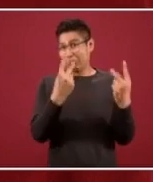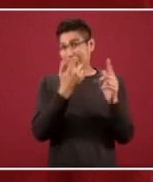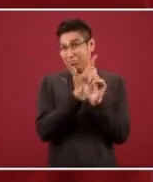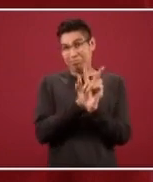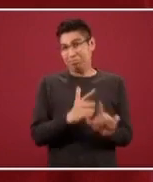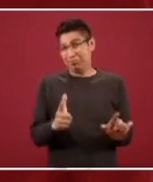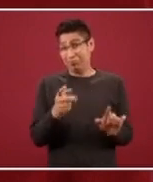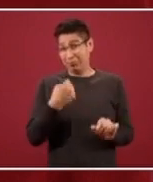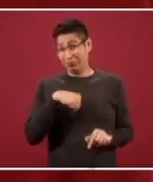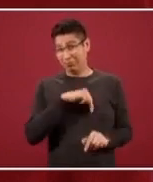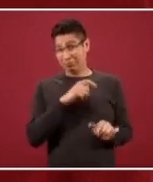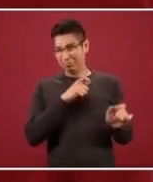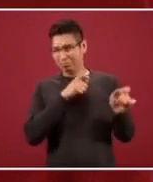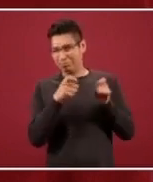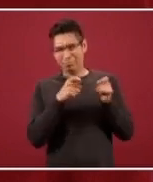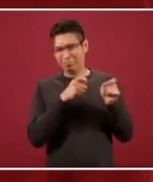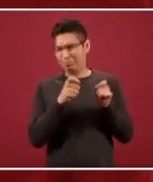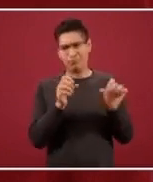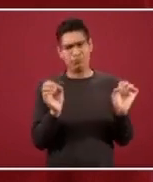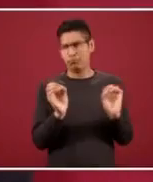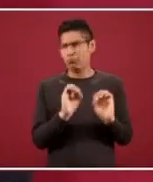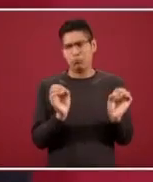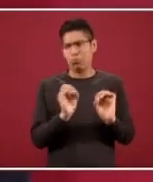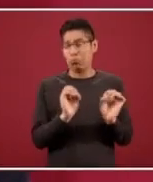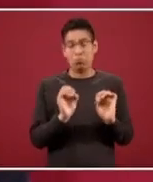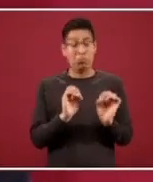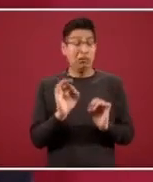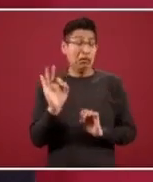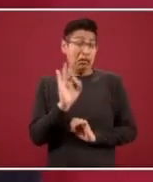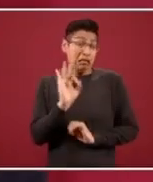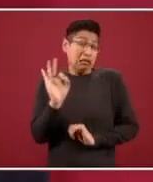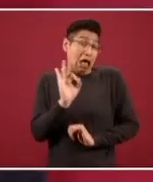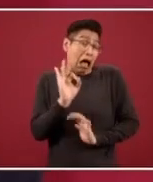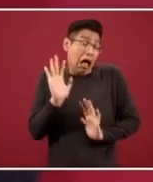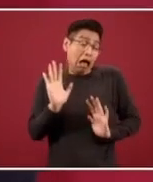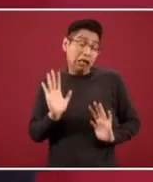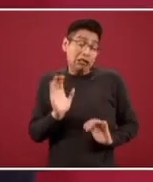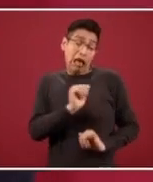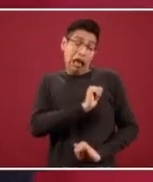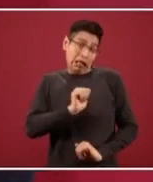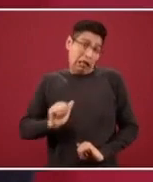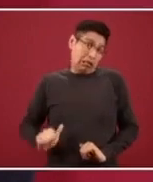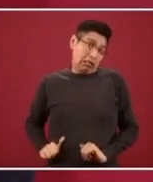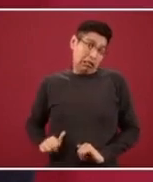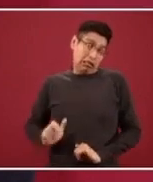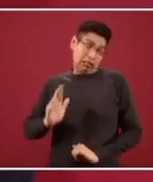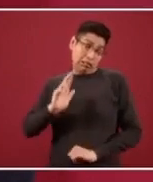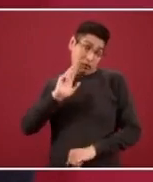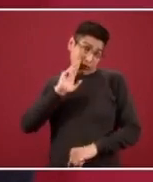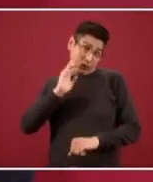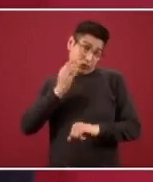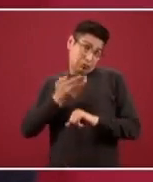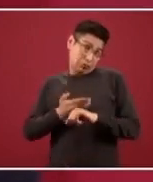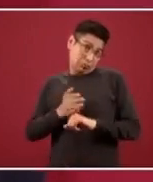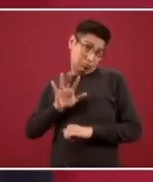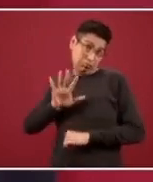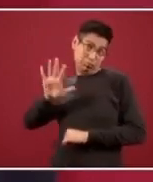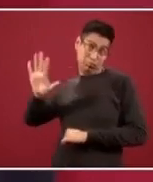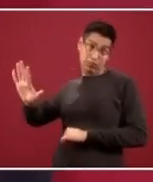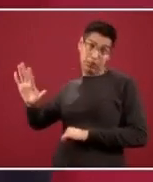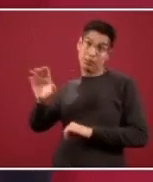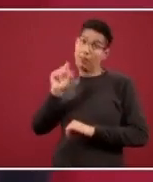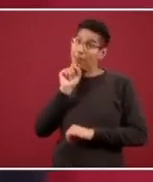también una labor tanto de las alcaldías, específicamente en la Ciudad de México, como de las